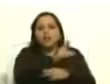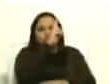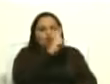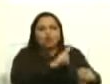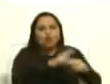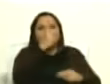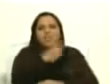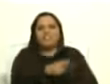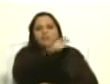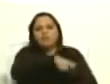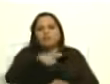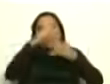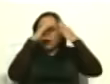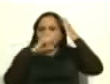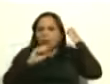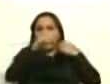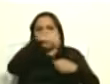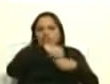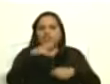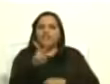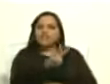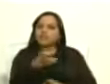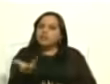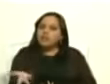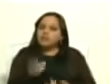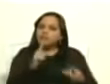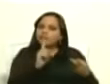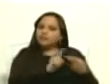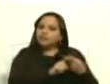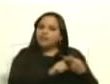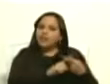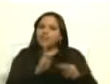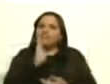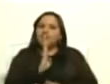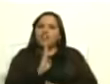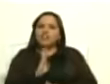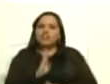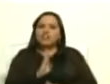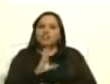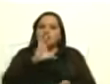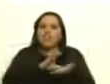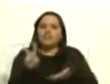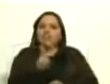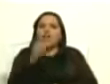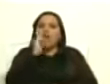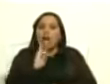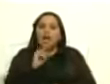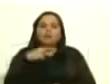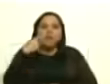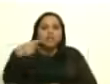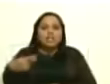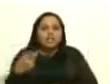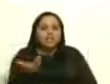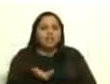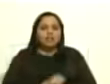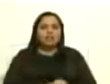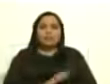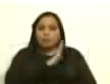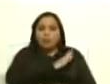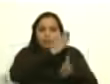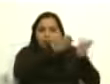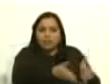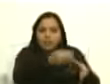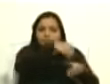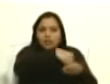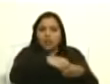los diplomáticos en nuestro país. Venezuela, el Banco Central, dirige su política monetaria, cambiaria.